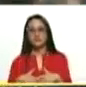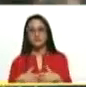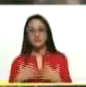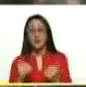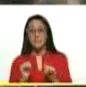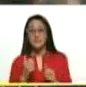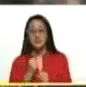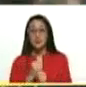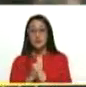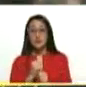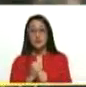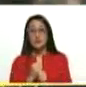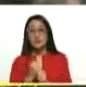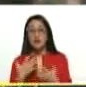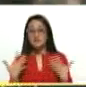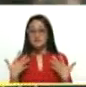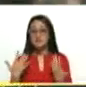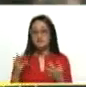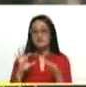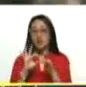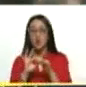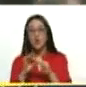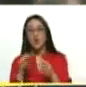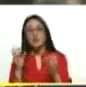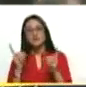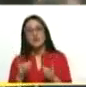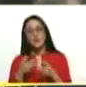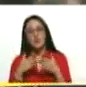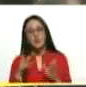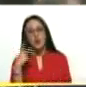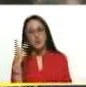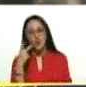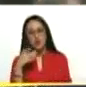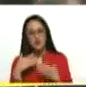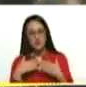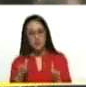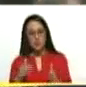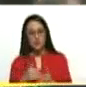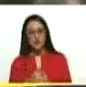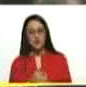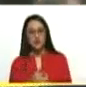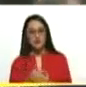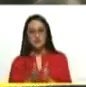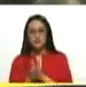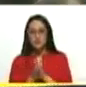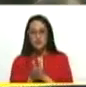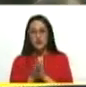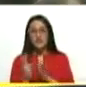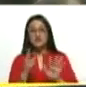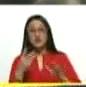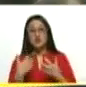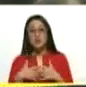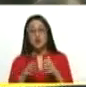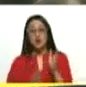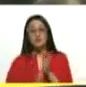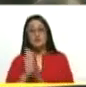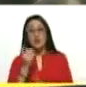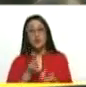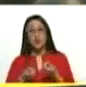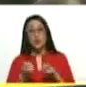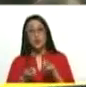empezamos a trabajar de manera armónica decisiones públicas, políticas públicas, de estímulo de los 18 motores de crecimiento